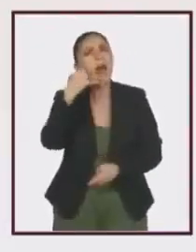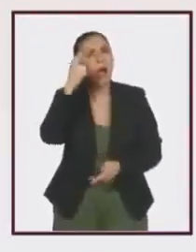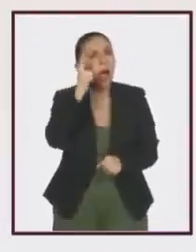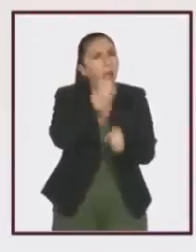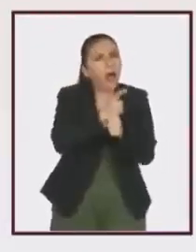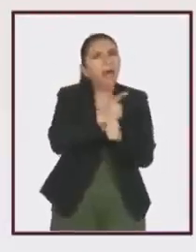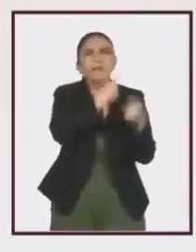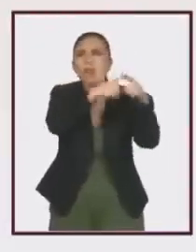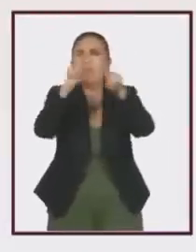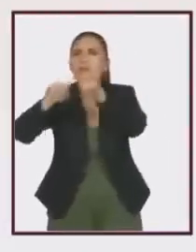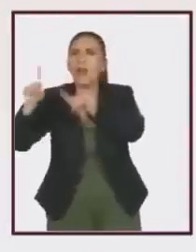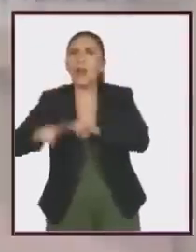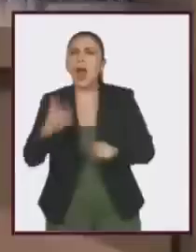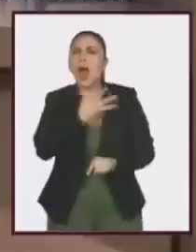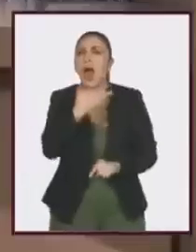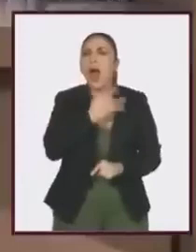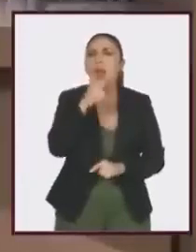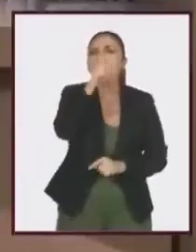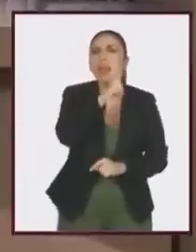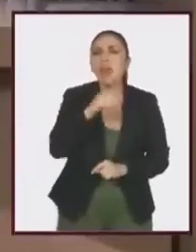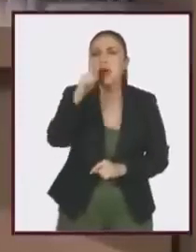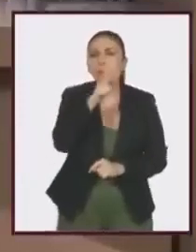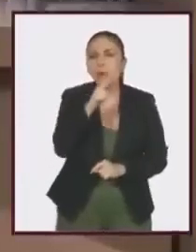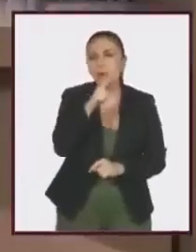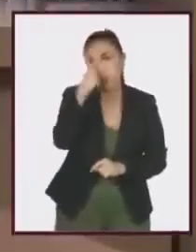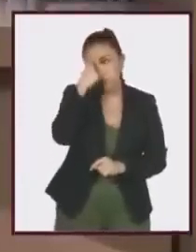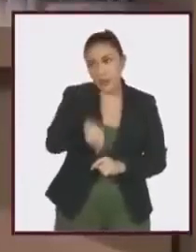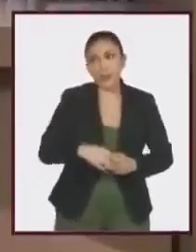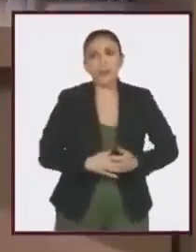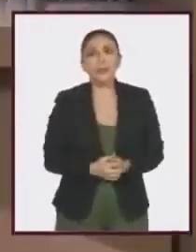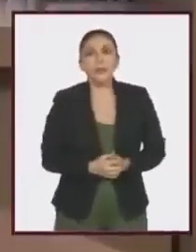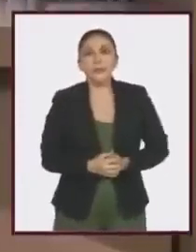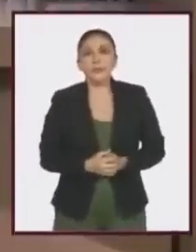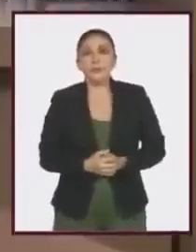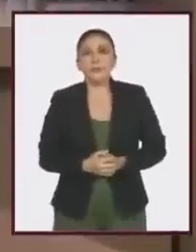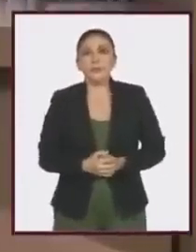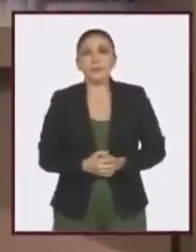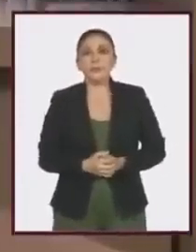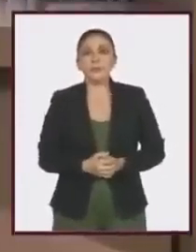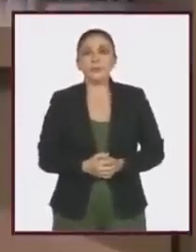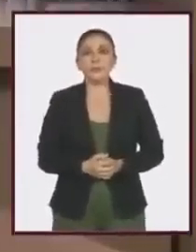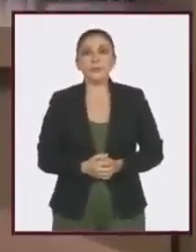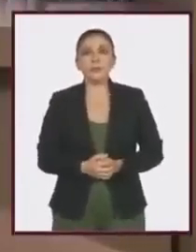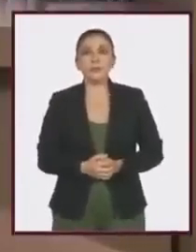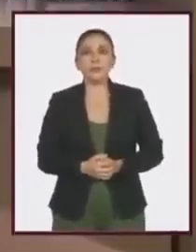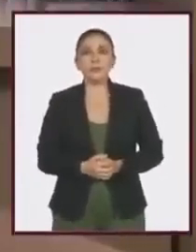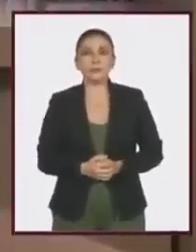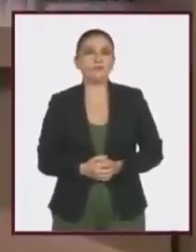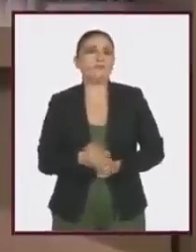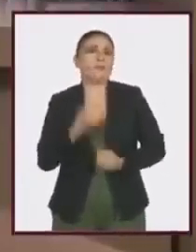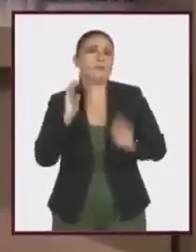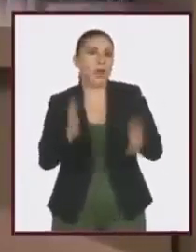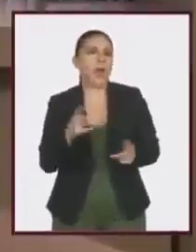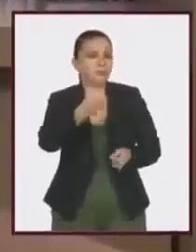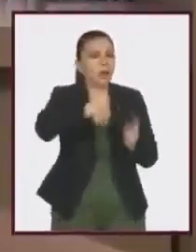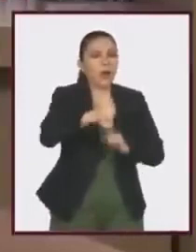de lenguas las lenguas maternas con las que han sido formados nuestros alumnos, y que hagamos